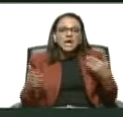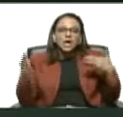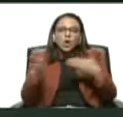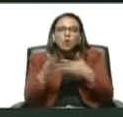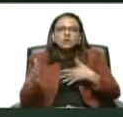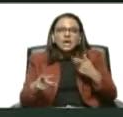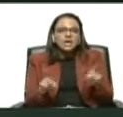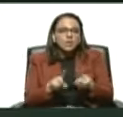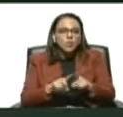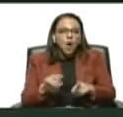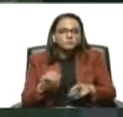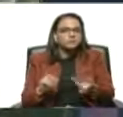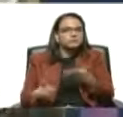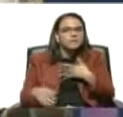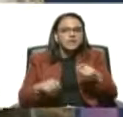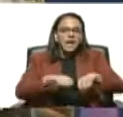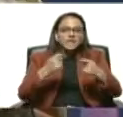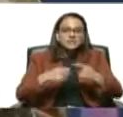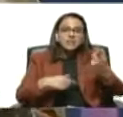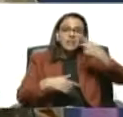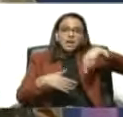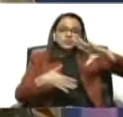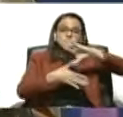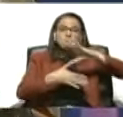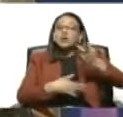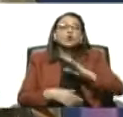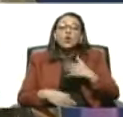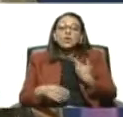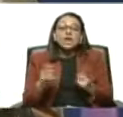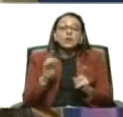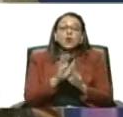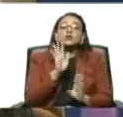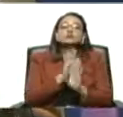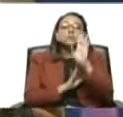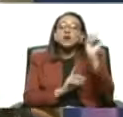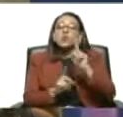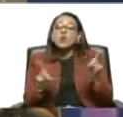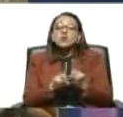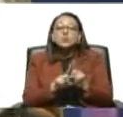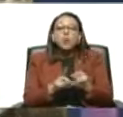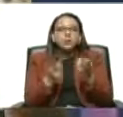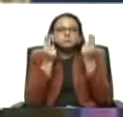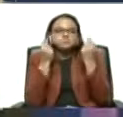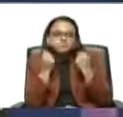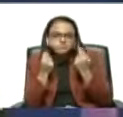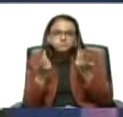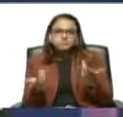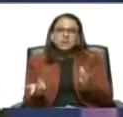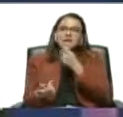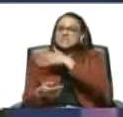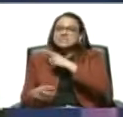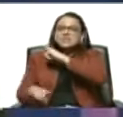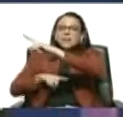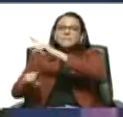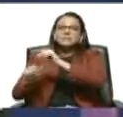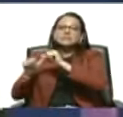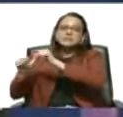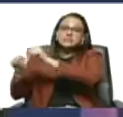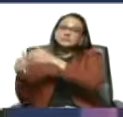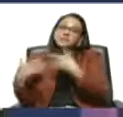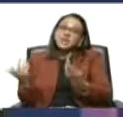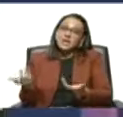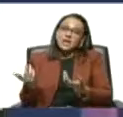deben emerger como potencias para el futuro. Pero que significa la apropiación ilícita